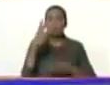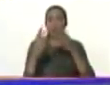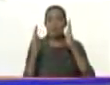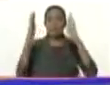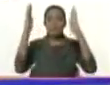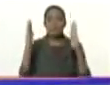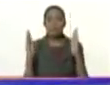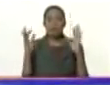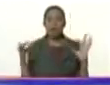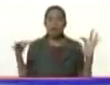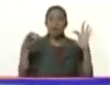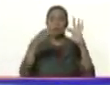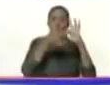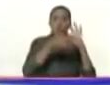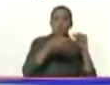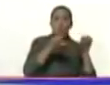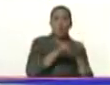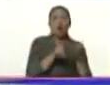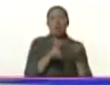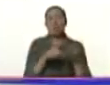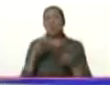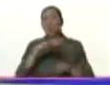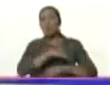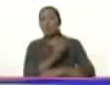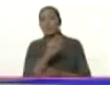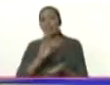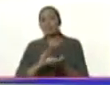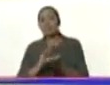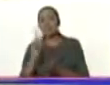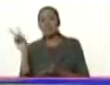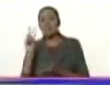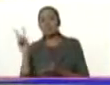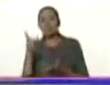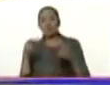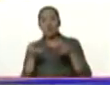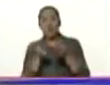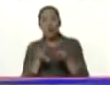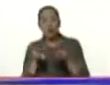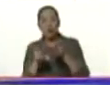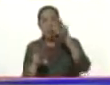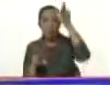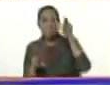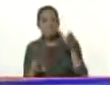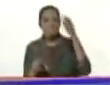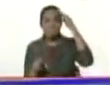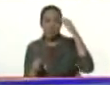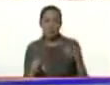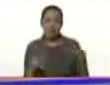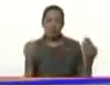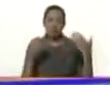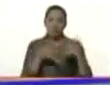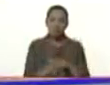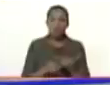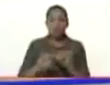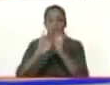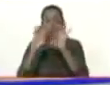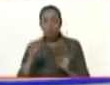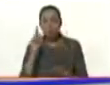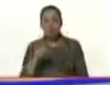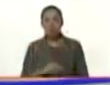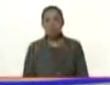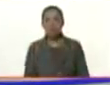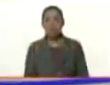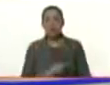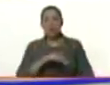Próceres y el Paseo de los Ilustres para simbolizar la unión de la Universidad Central de Venezuela y de